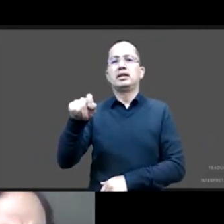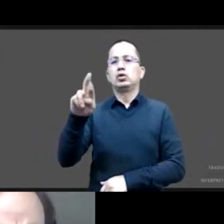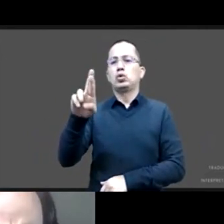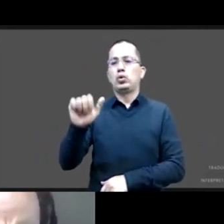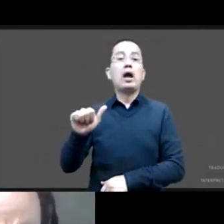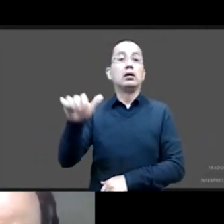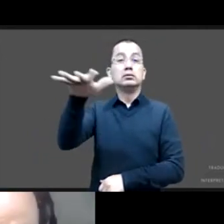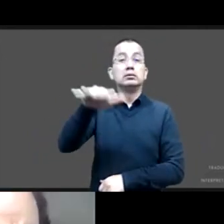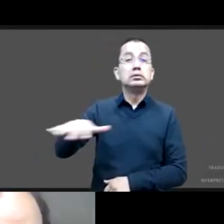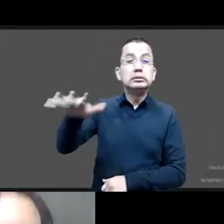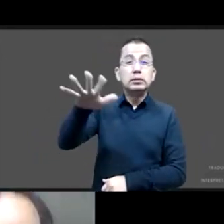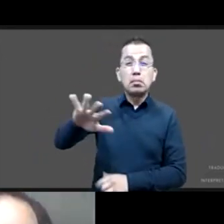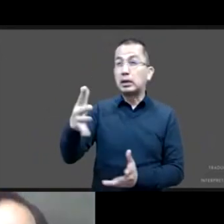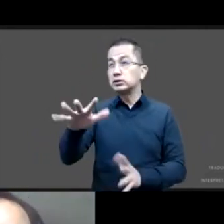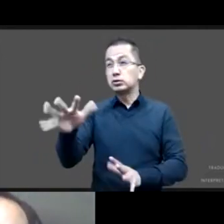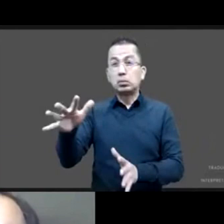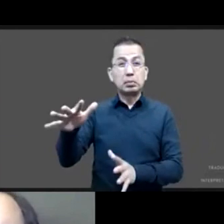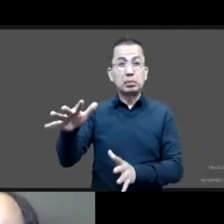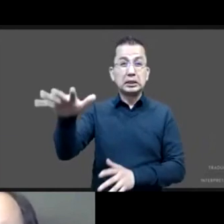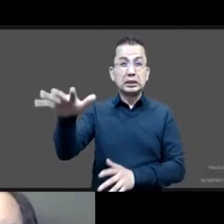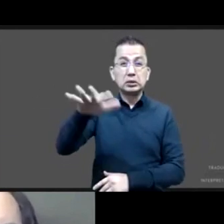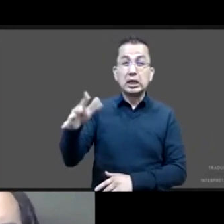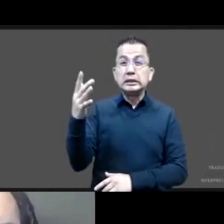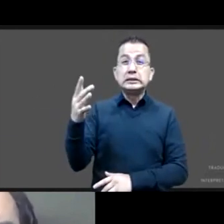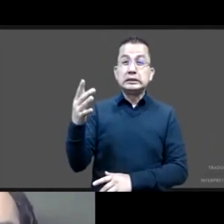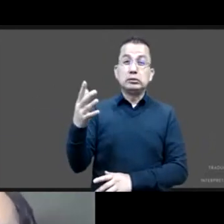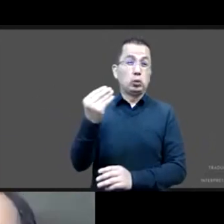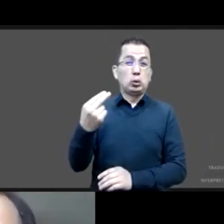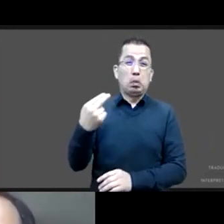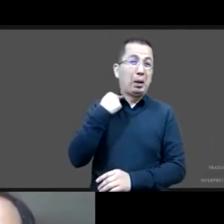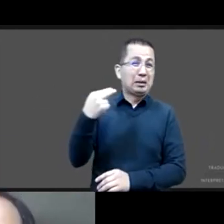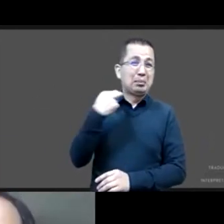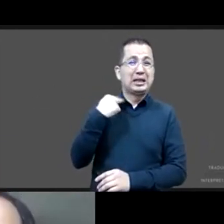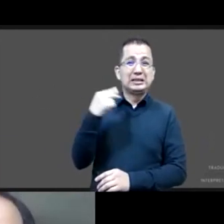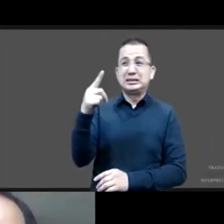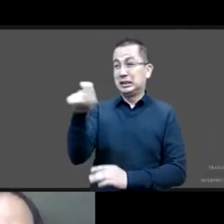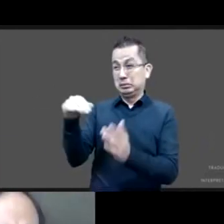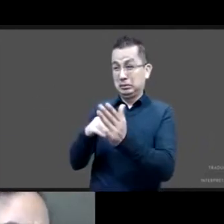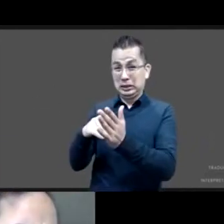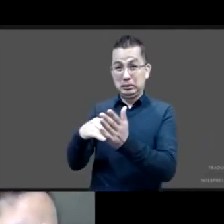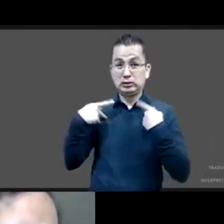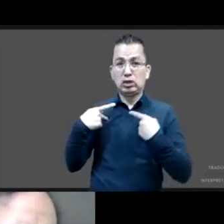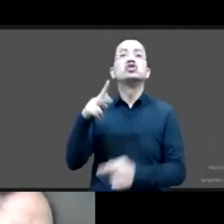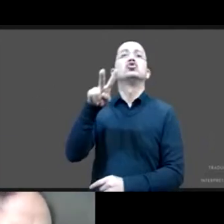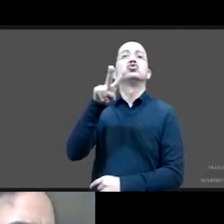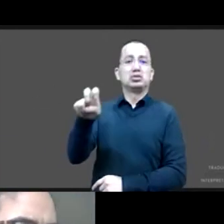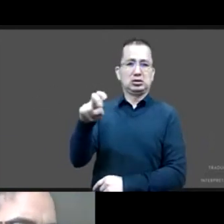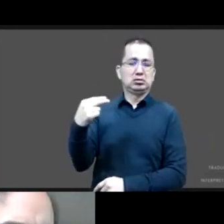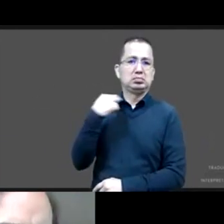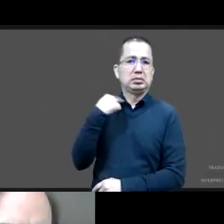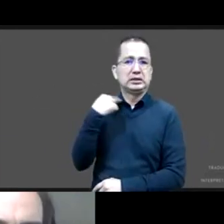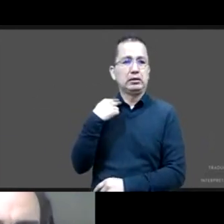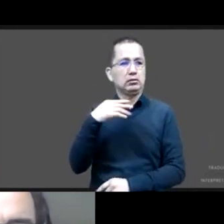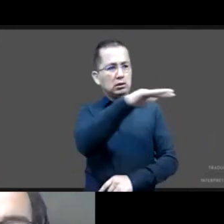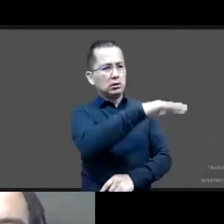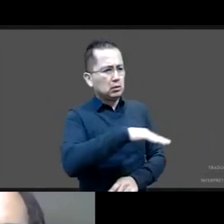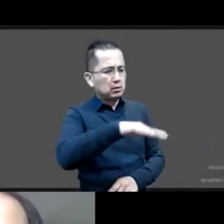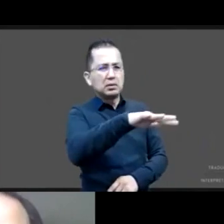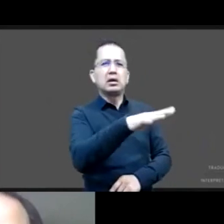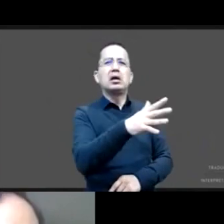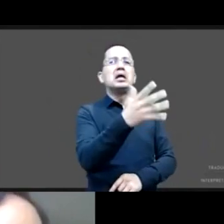como de 200 por 100 mil una cosa digamos descomunal y Bogotá hoy en día tiene una tasa de homicidios de 10 por 100 mil